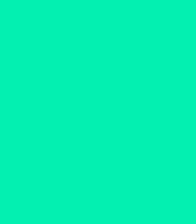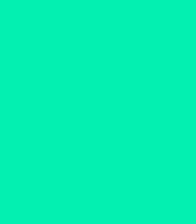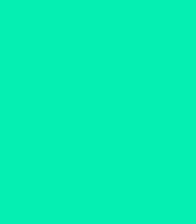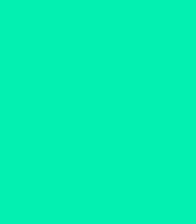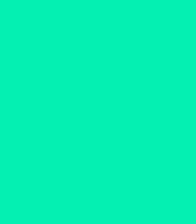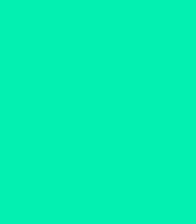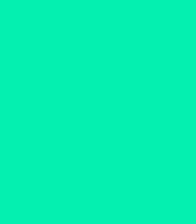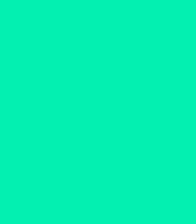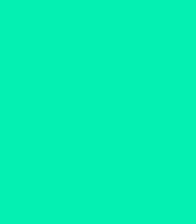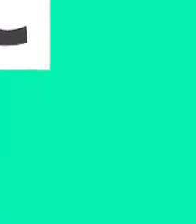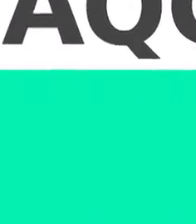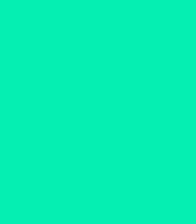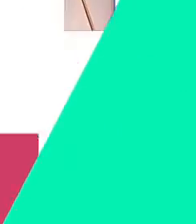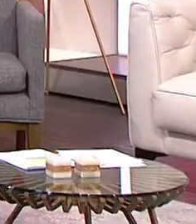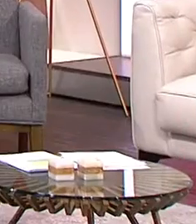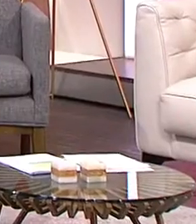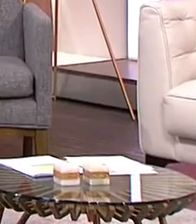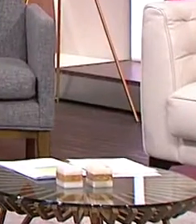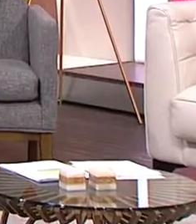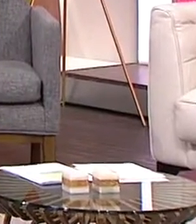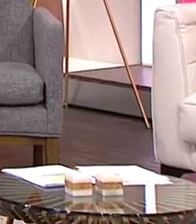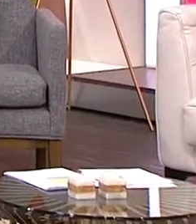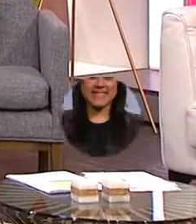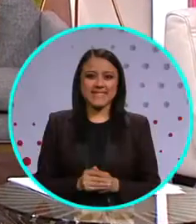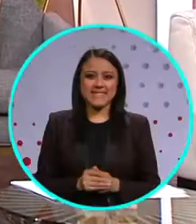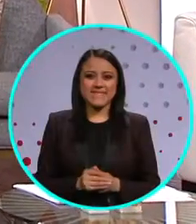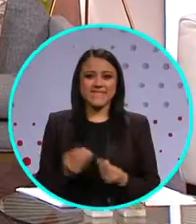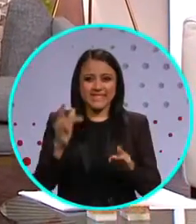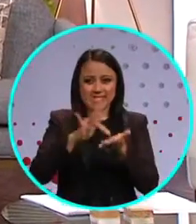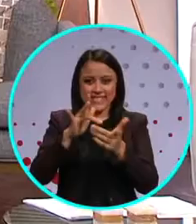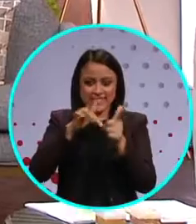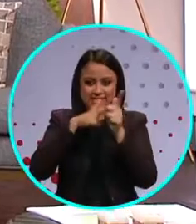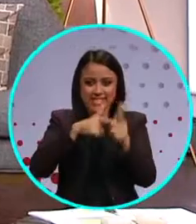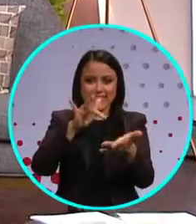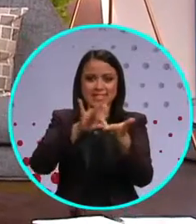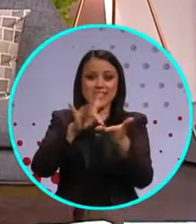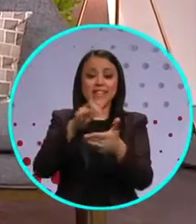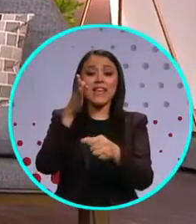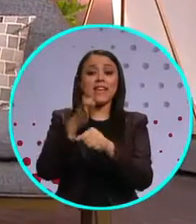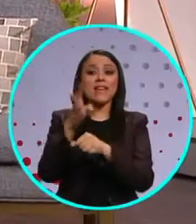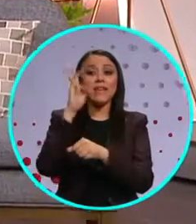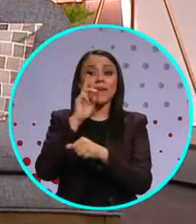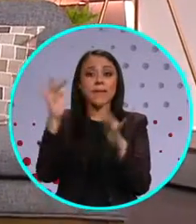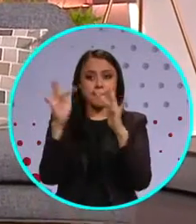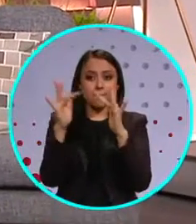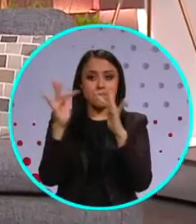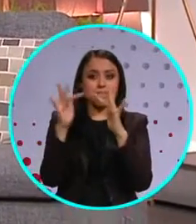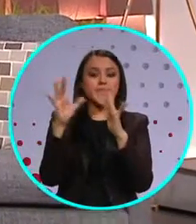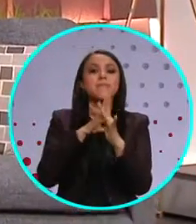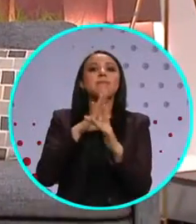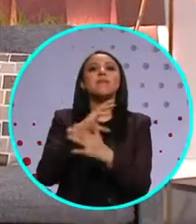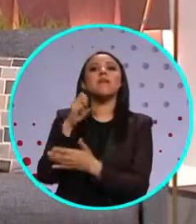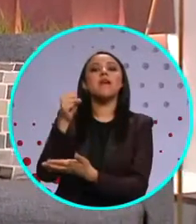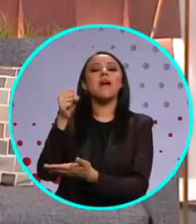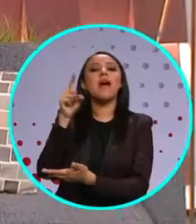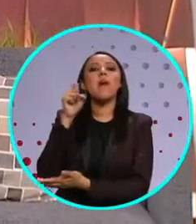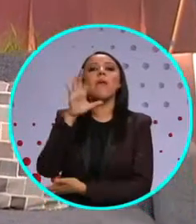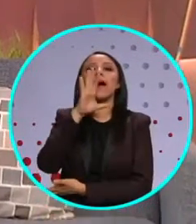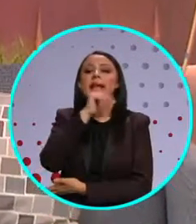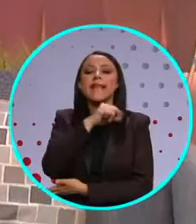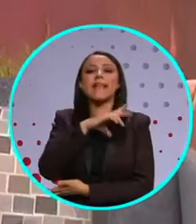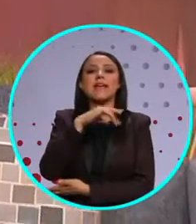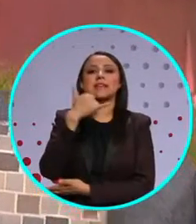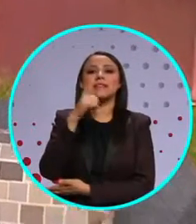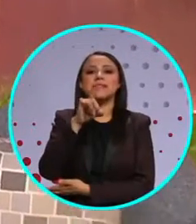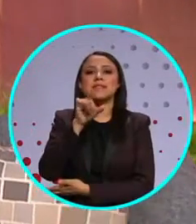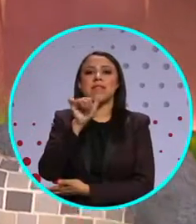Construcción ACUCE en tu ciudad. Gracias por continuar con nosotros en estos momentos. Me enlazo hasta Aguascalientes con Yadira